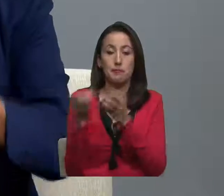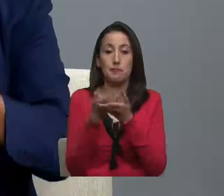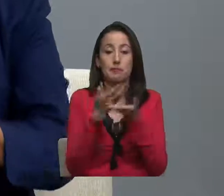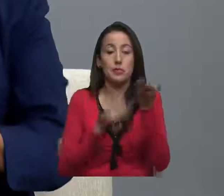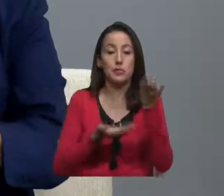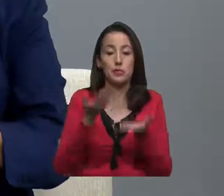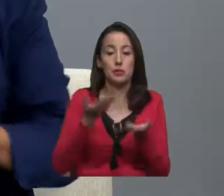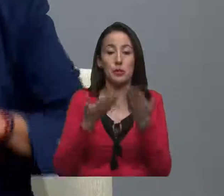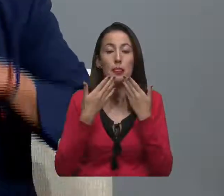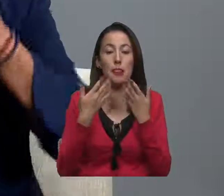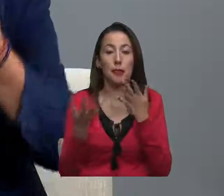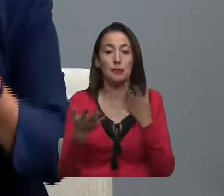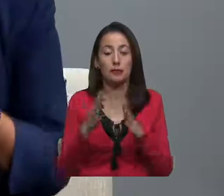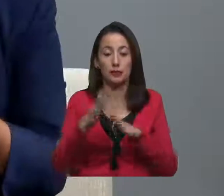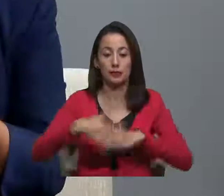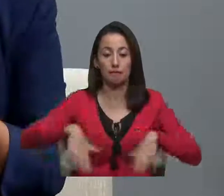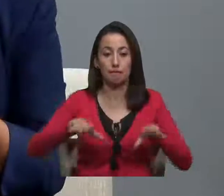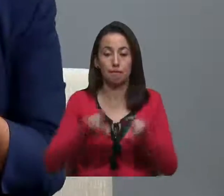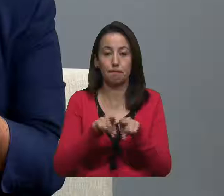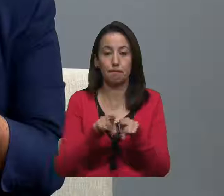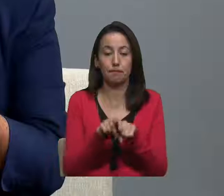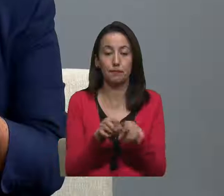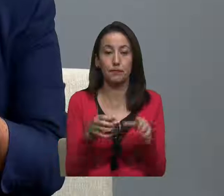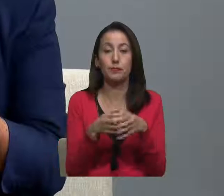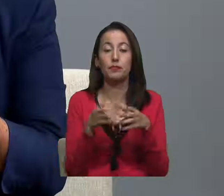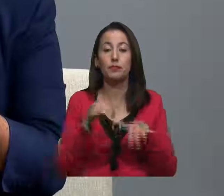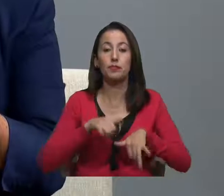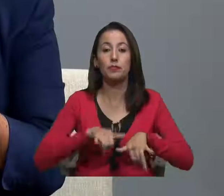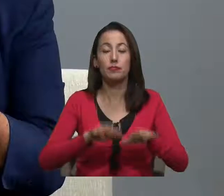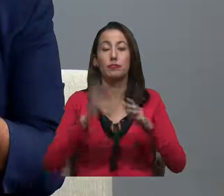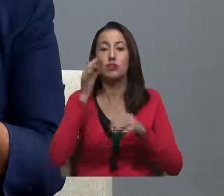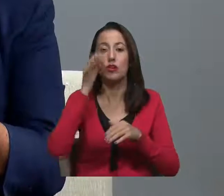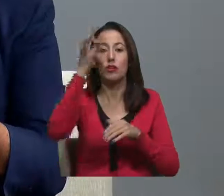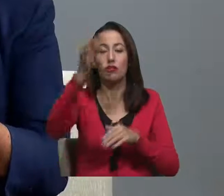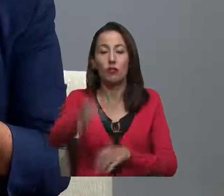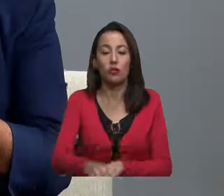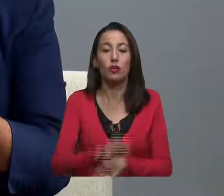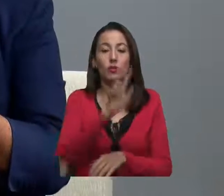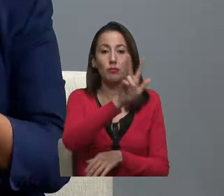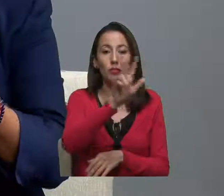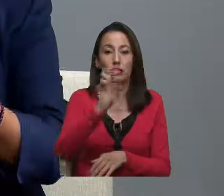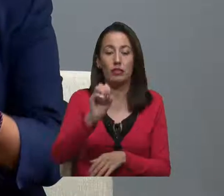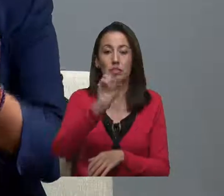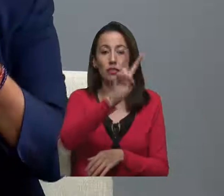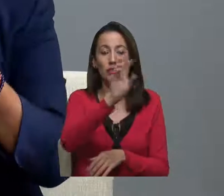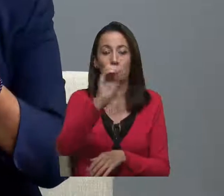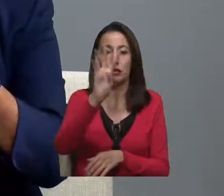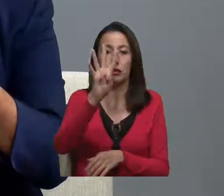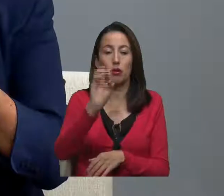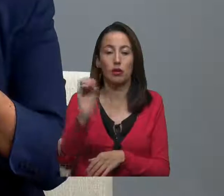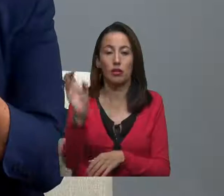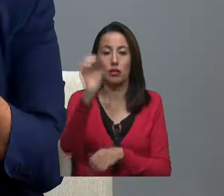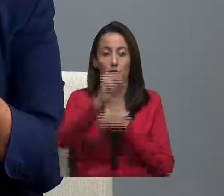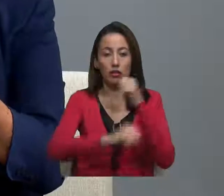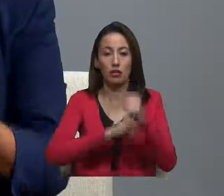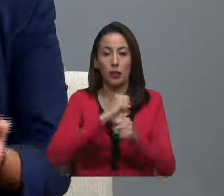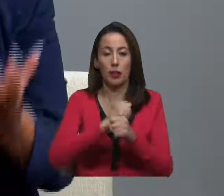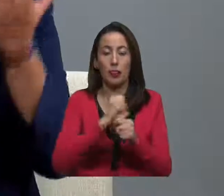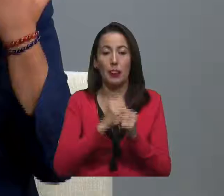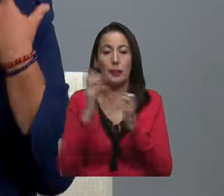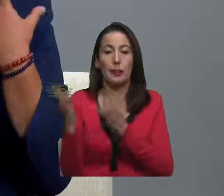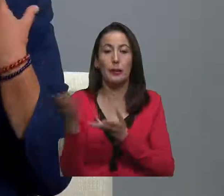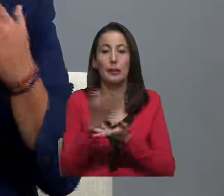luego efectivamente ponerlo en títulos de valor a futuro a 2030 40 años y con la plata que se nos entregue sin